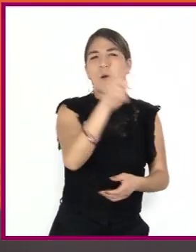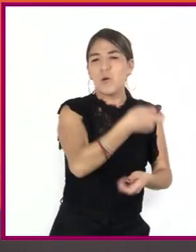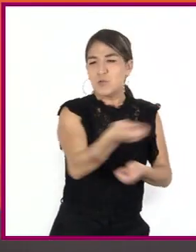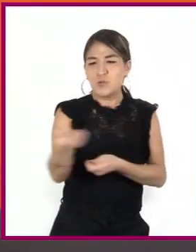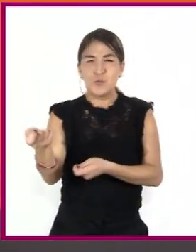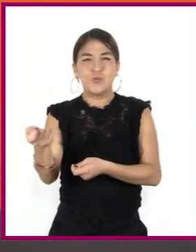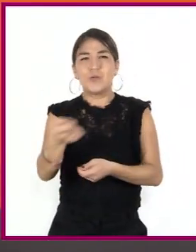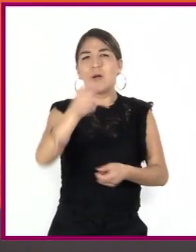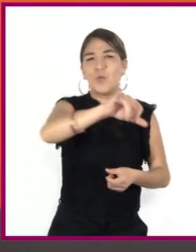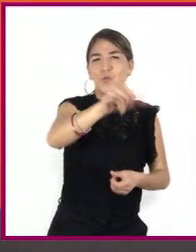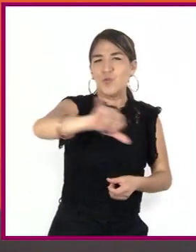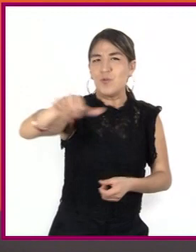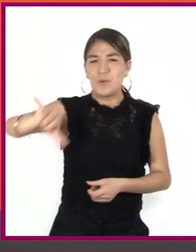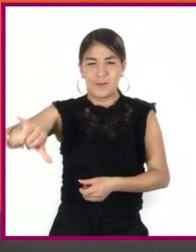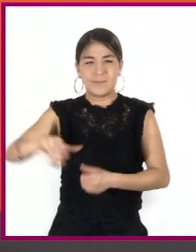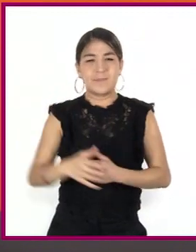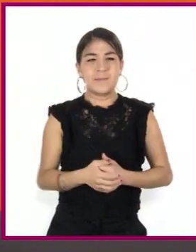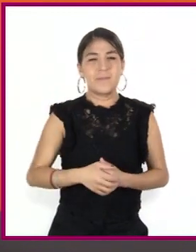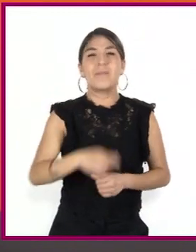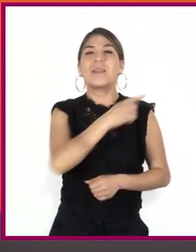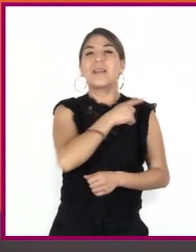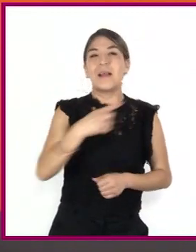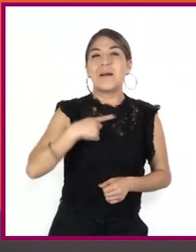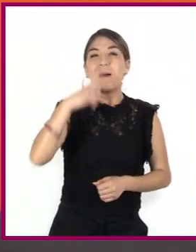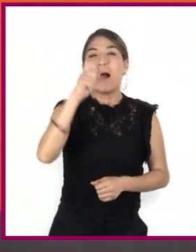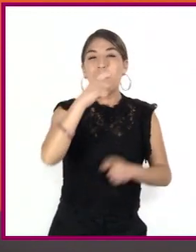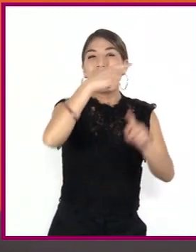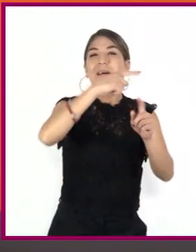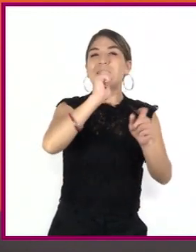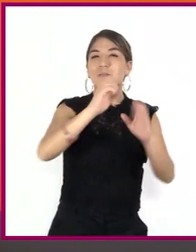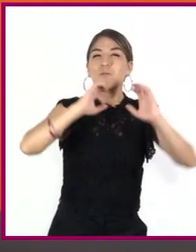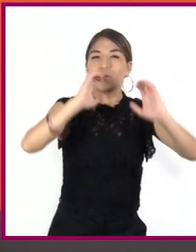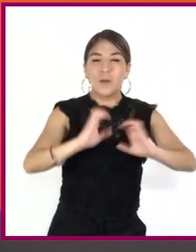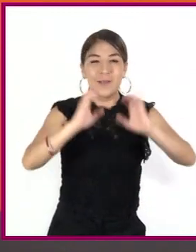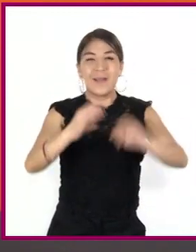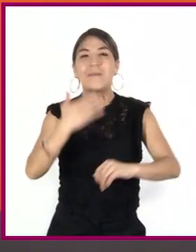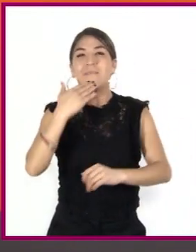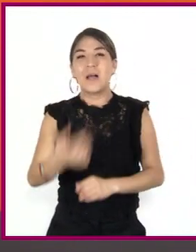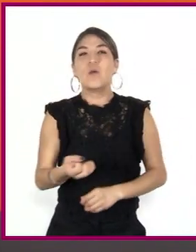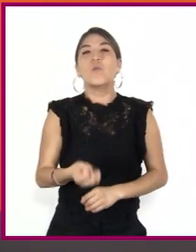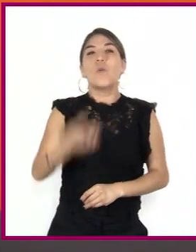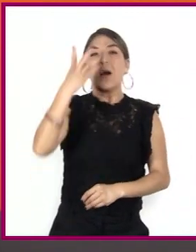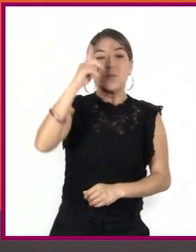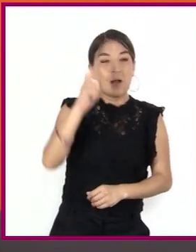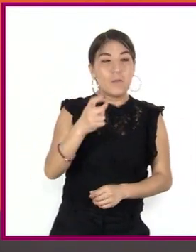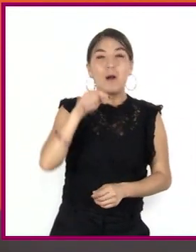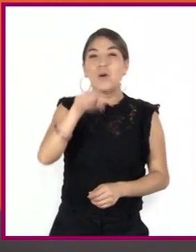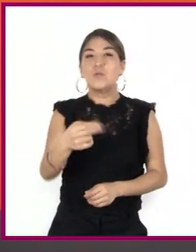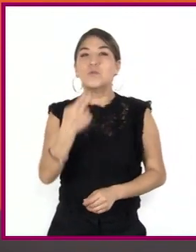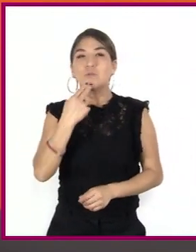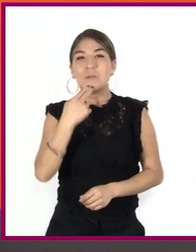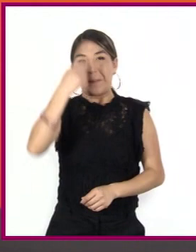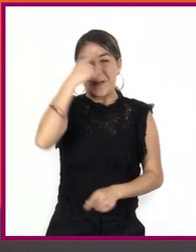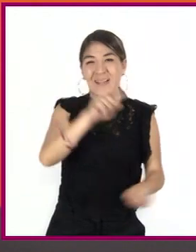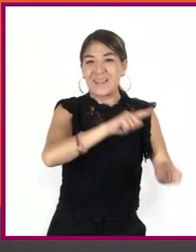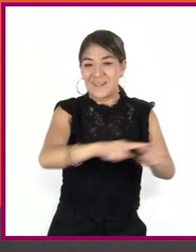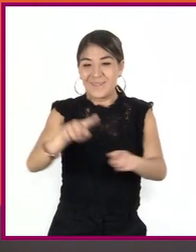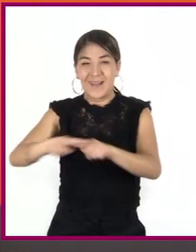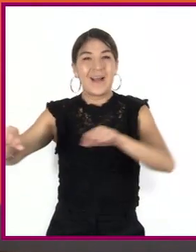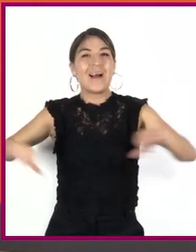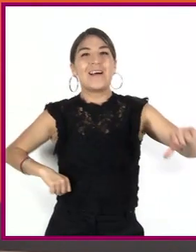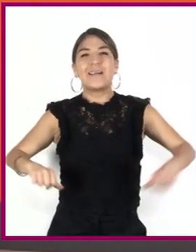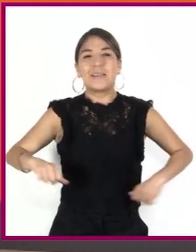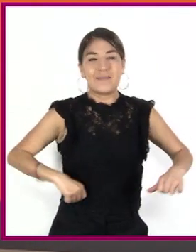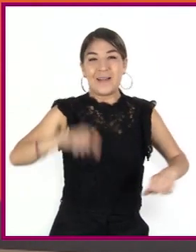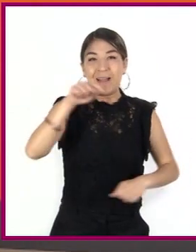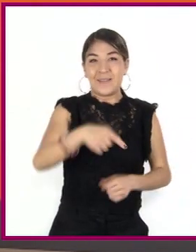Dosificar y controlar la cantidad de agua, verificando que la cantidad de agua que se usa para las distintas actividades